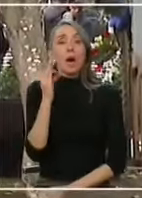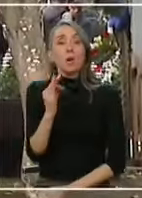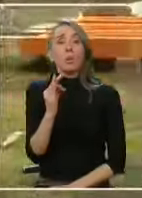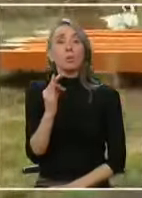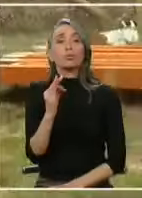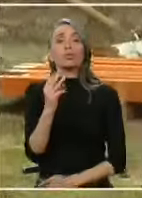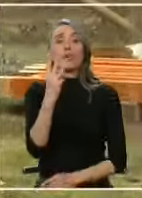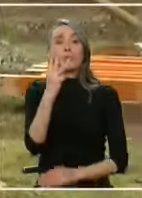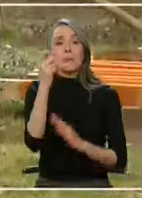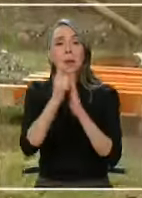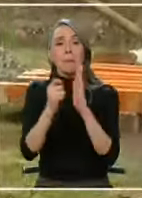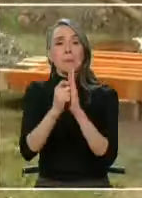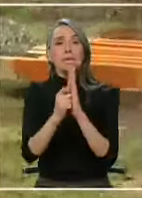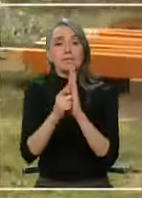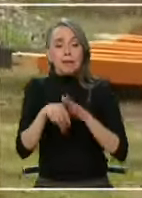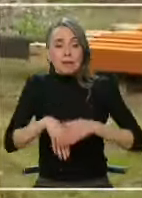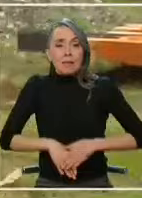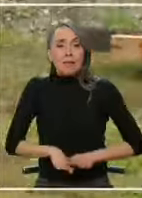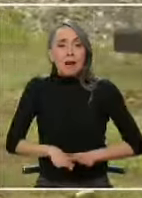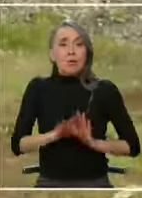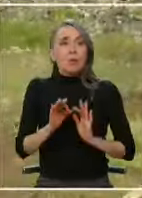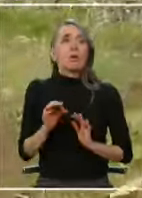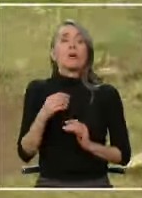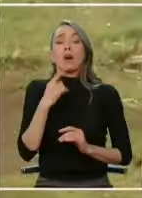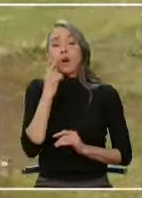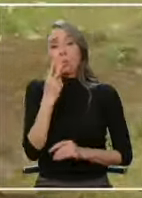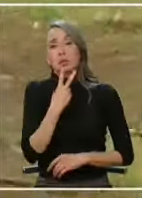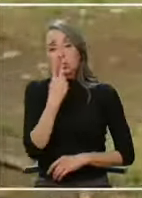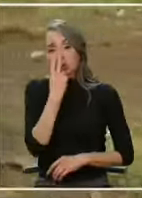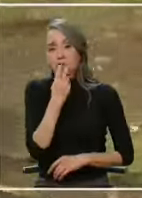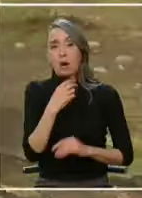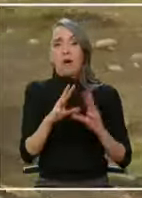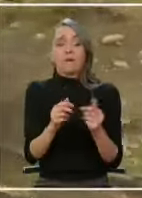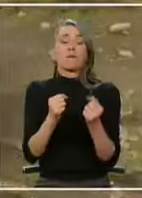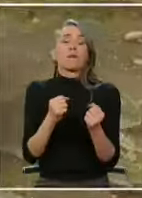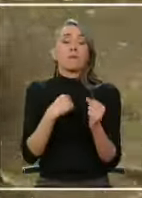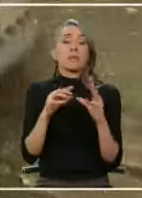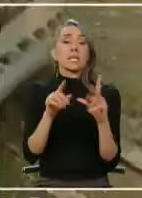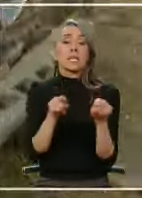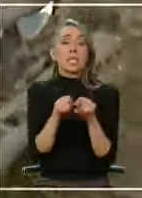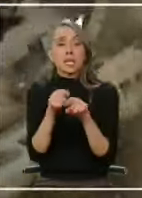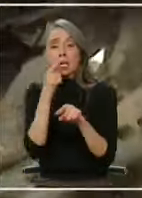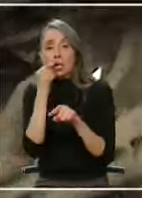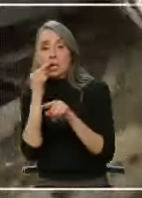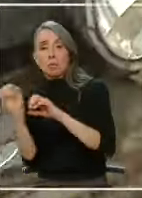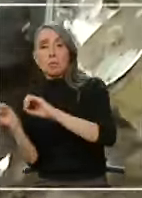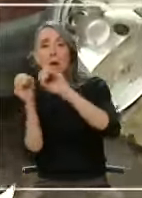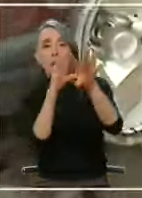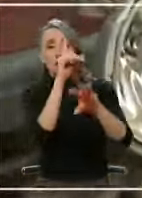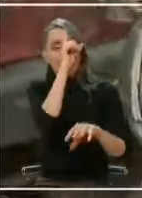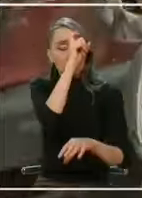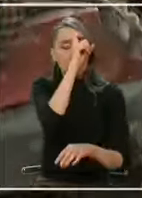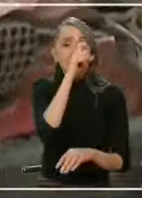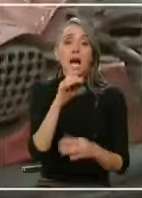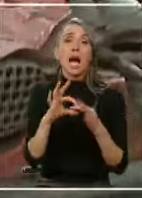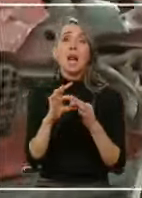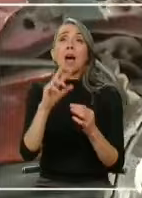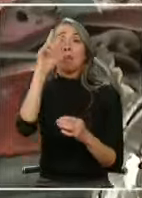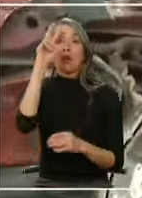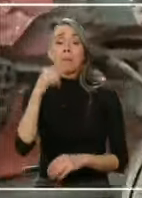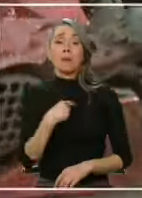3 meses de vida. Es fuerte, para nosotros como familia es fuerte. Mi hermano sí, sigue hospitalizado. Gracias a Dios mi